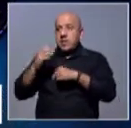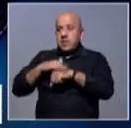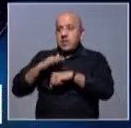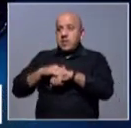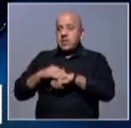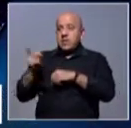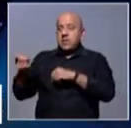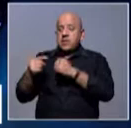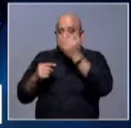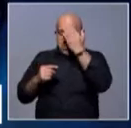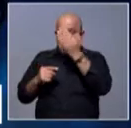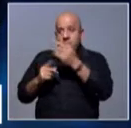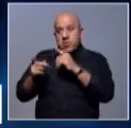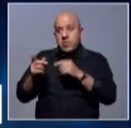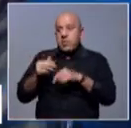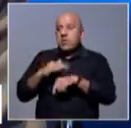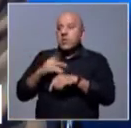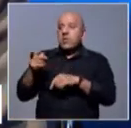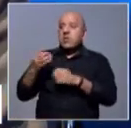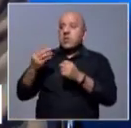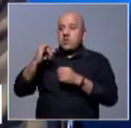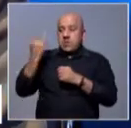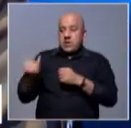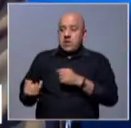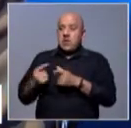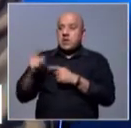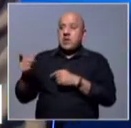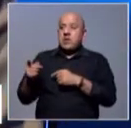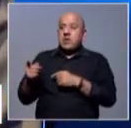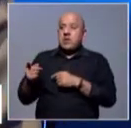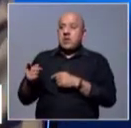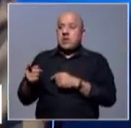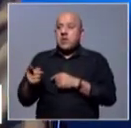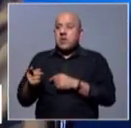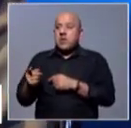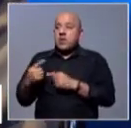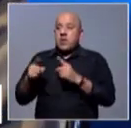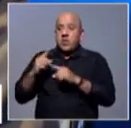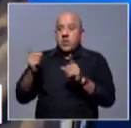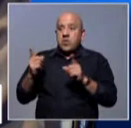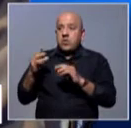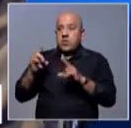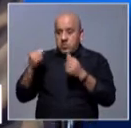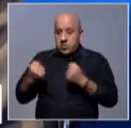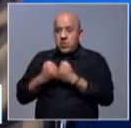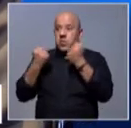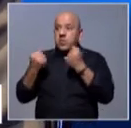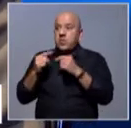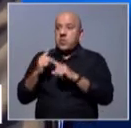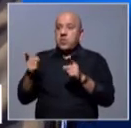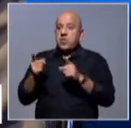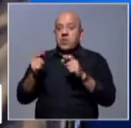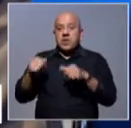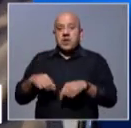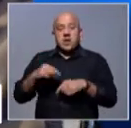este sentido al propio frente amplio porque marín el río no sale por generación no se no sale por generación espontánea aquí todo lo que